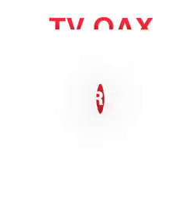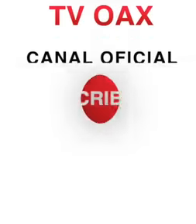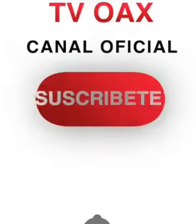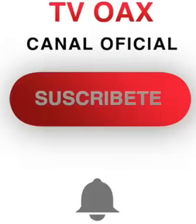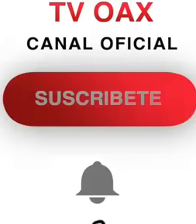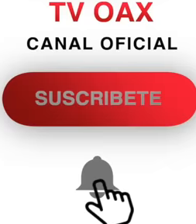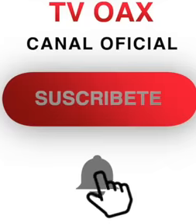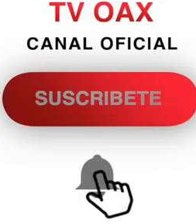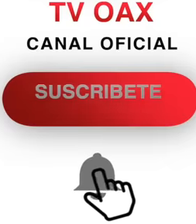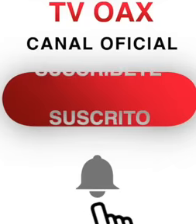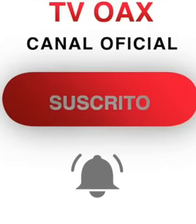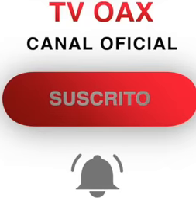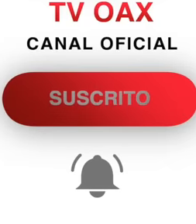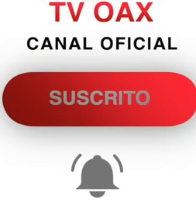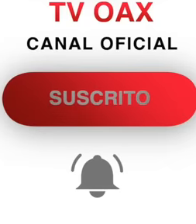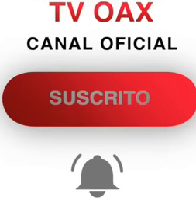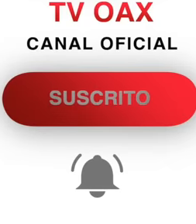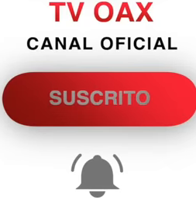que echó abajo